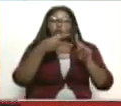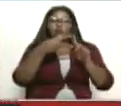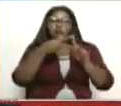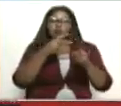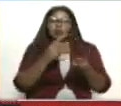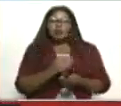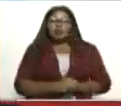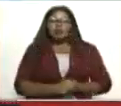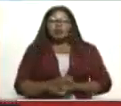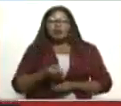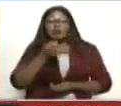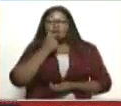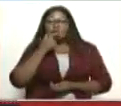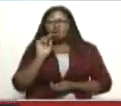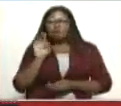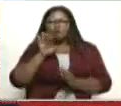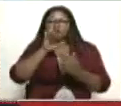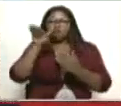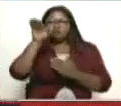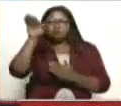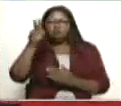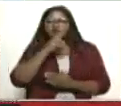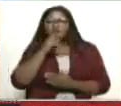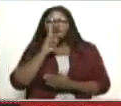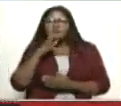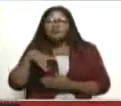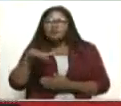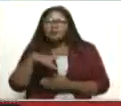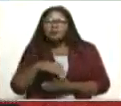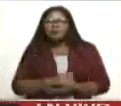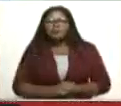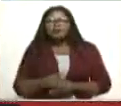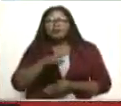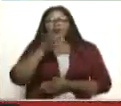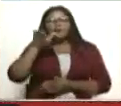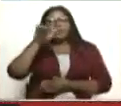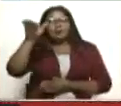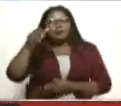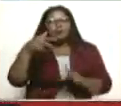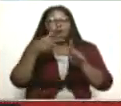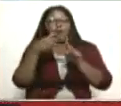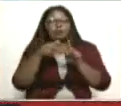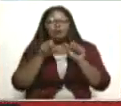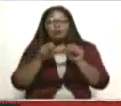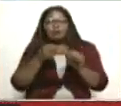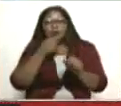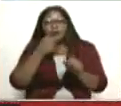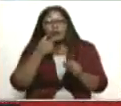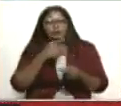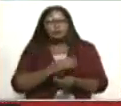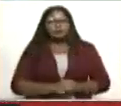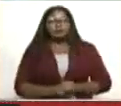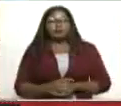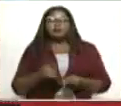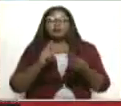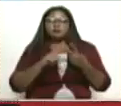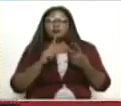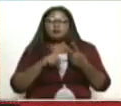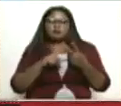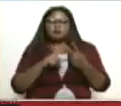allá del, ¿cómo se llama el cerro? Guajaira Repano. Y el segundo, que